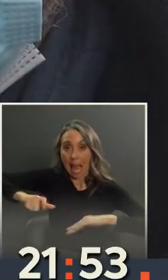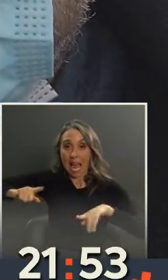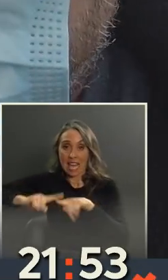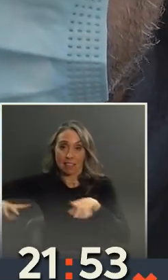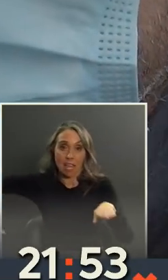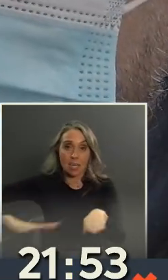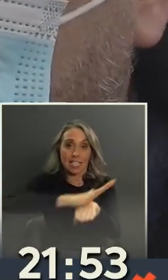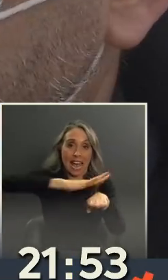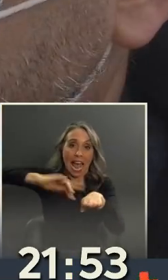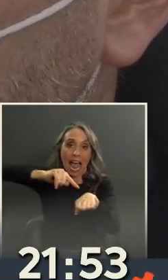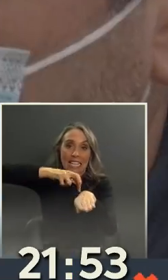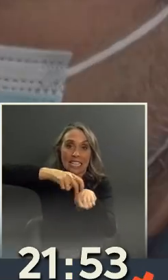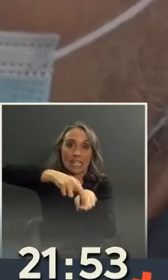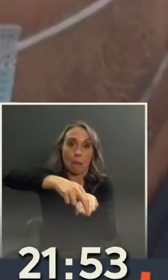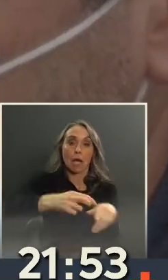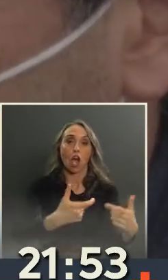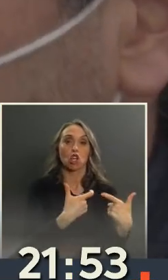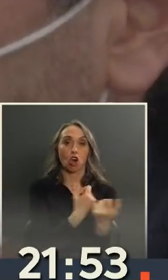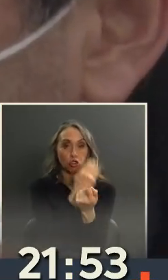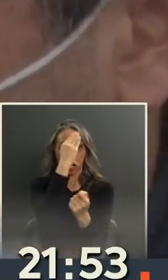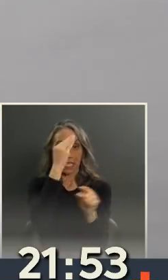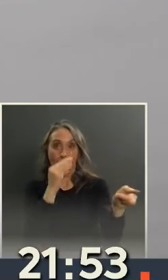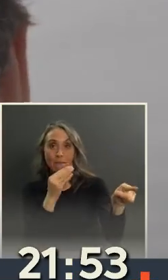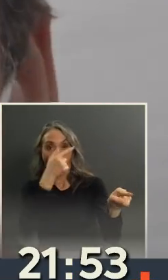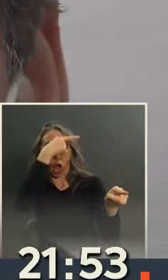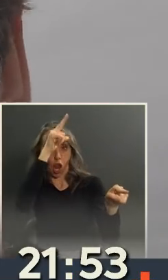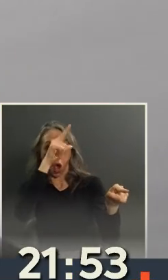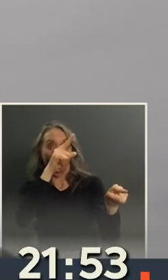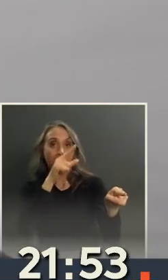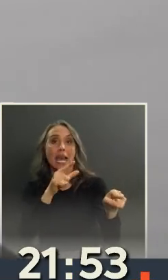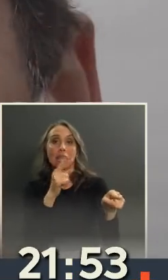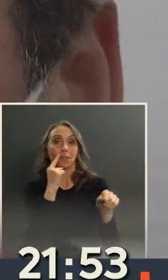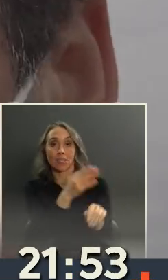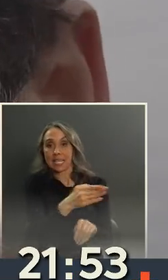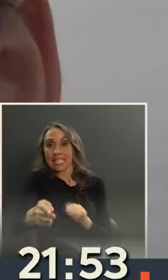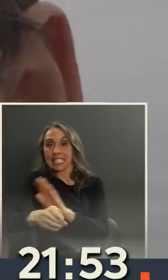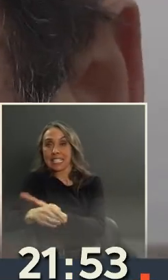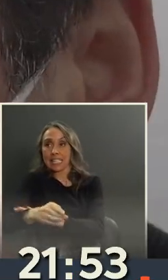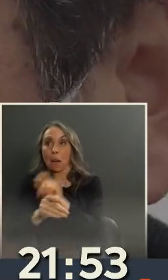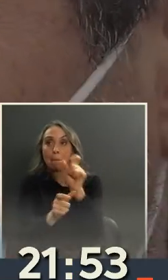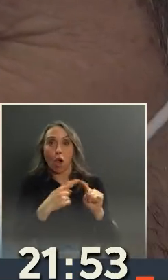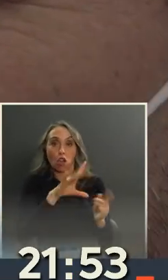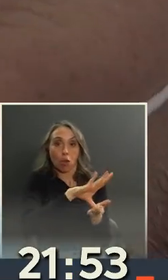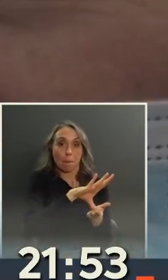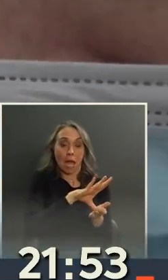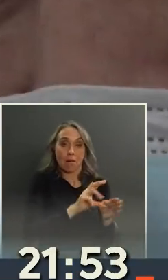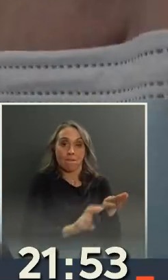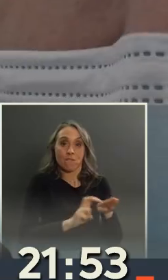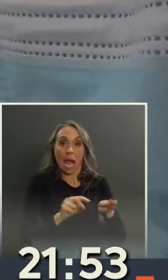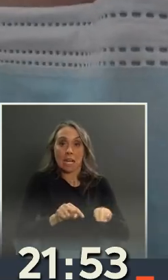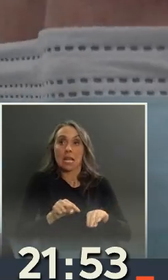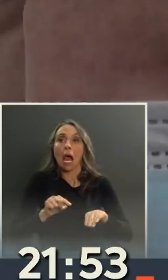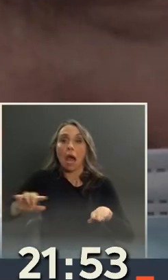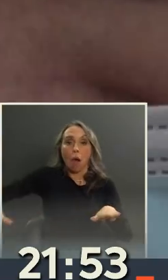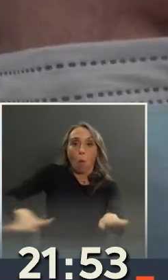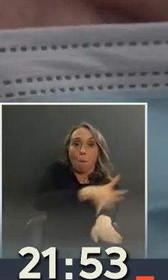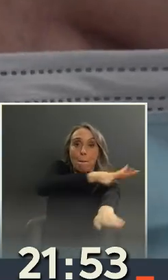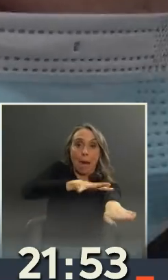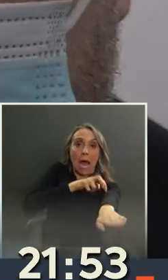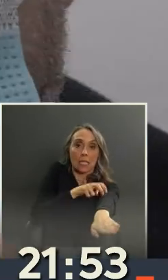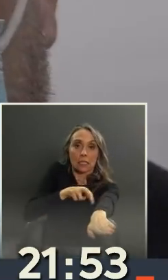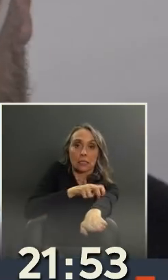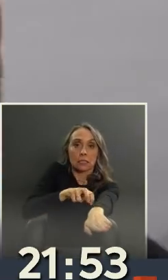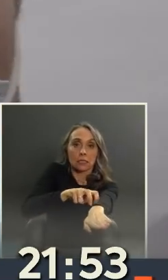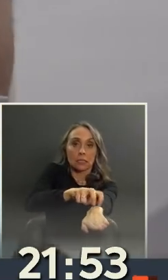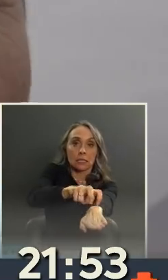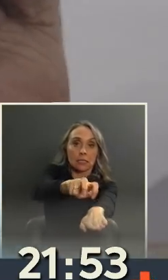control aduanero del Loa está a mi izquierda, así es que la mayoría de los extranjeros se ven acá, junto al mar. Por este camino